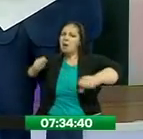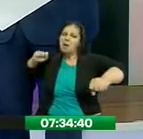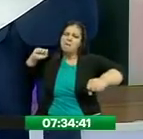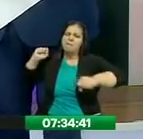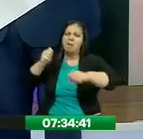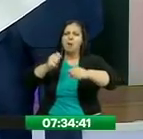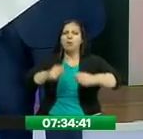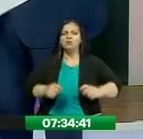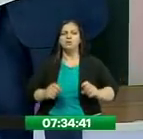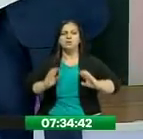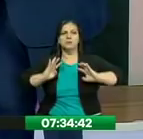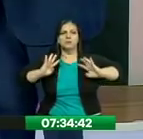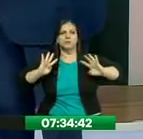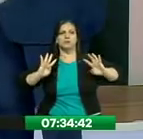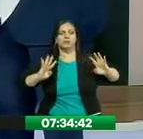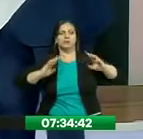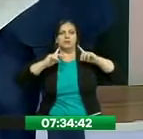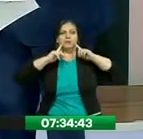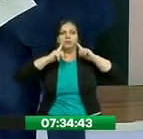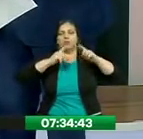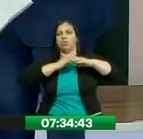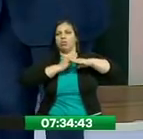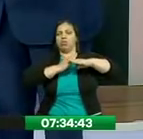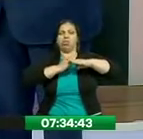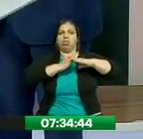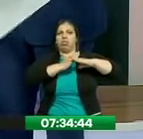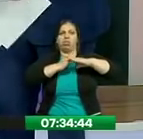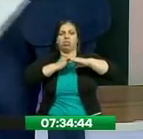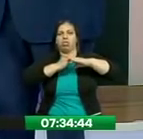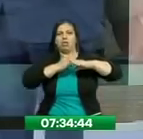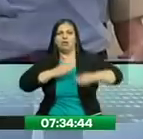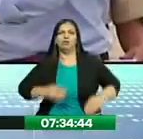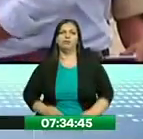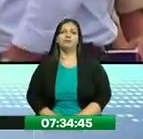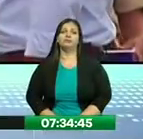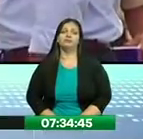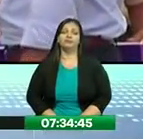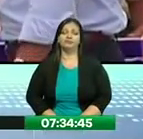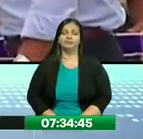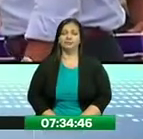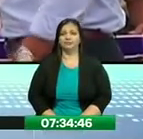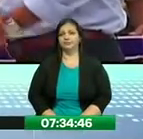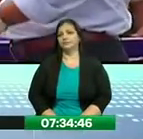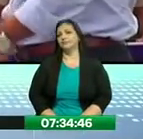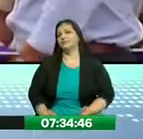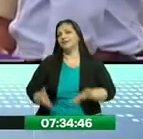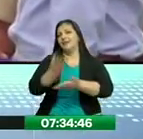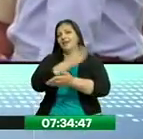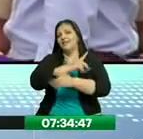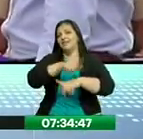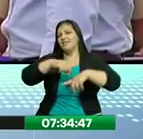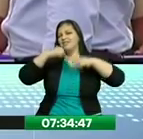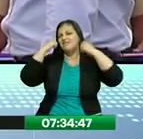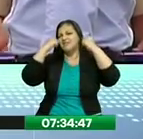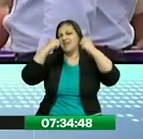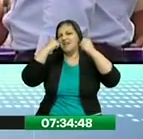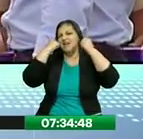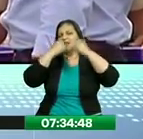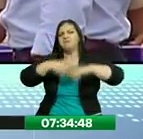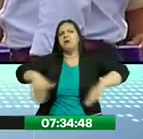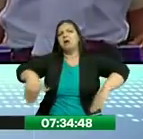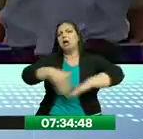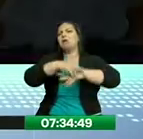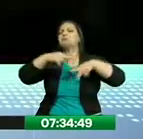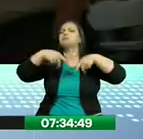el orden también, que estaba prácticamente en la anarquía, estaba caótico, no podía salir a las calles y se enfrentaron valerosamente con alguna